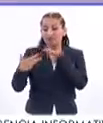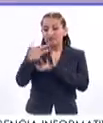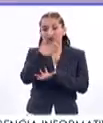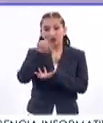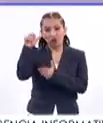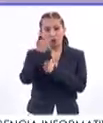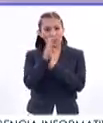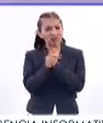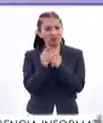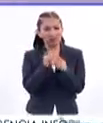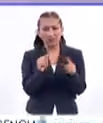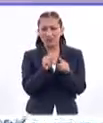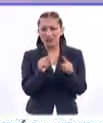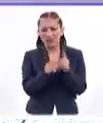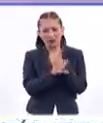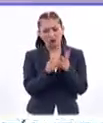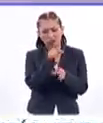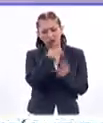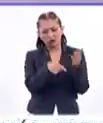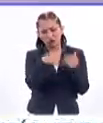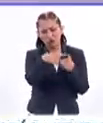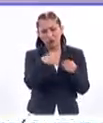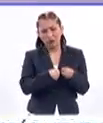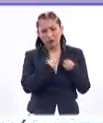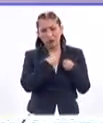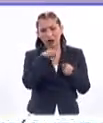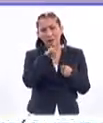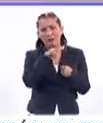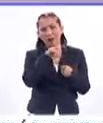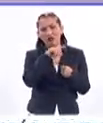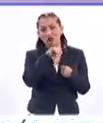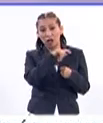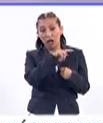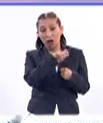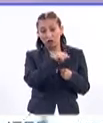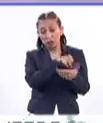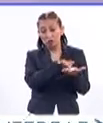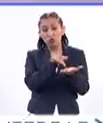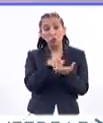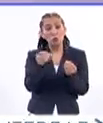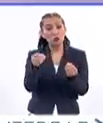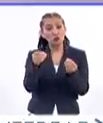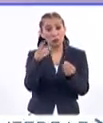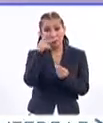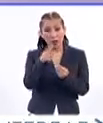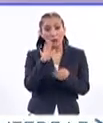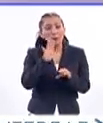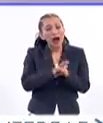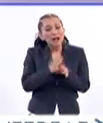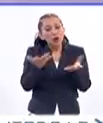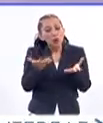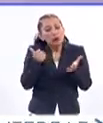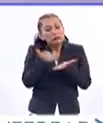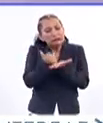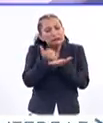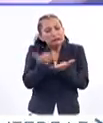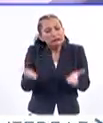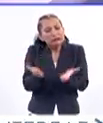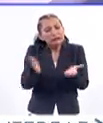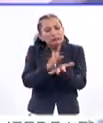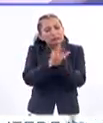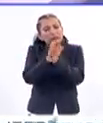diplomacia, muchos diferentes aspectos en los que José Vasconcelos contribuyó de manera contundente, sobre todo a la formación de